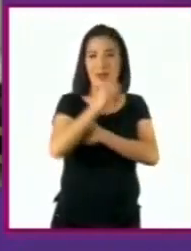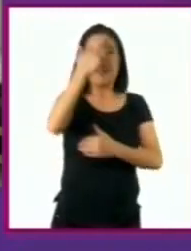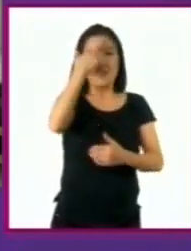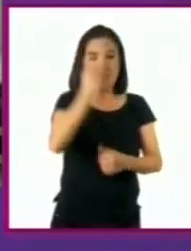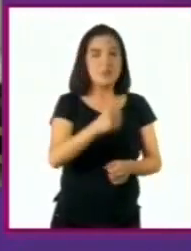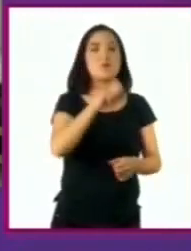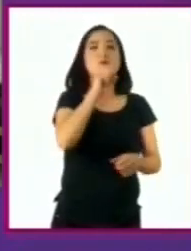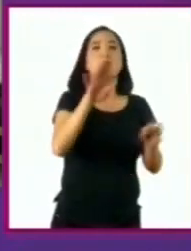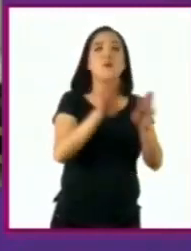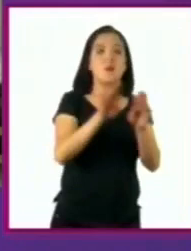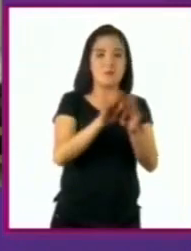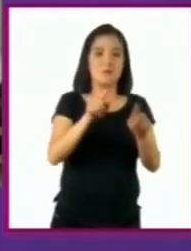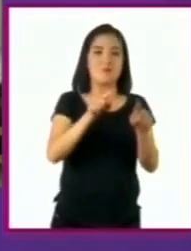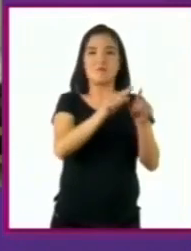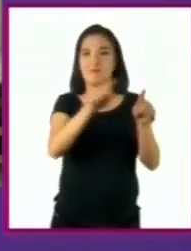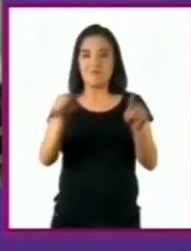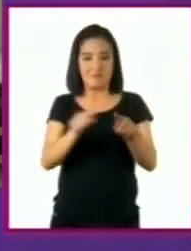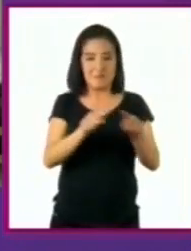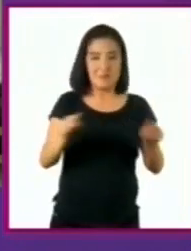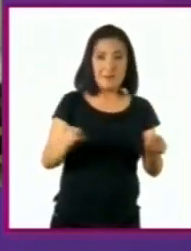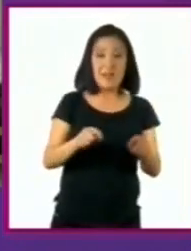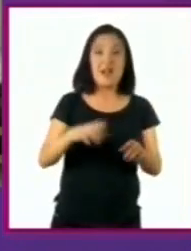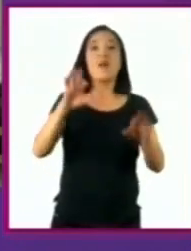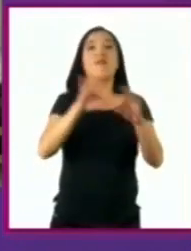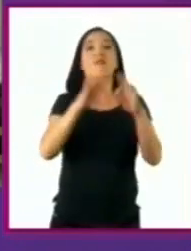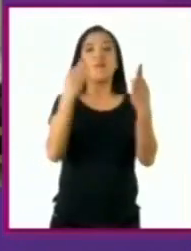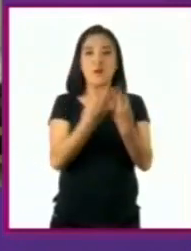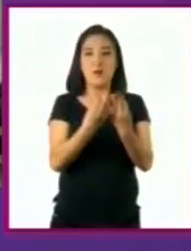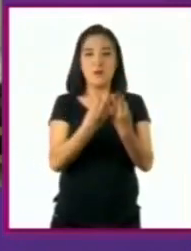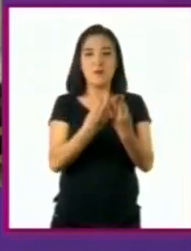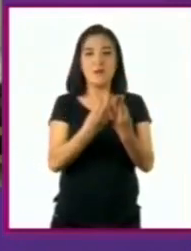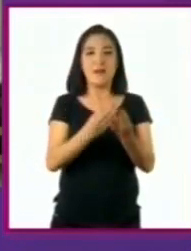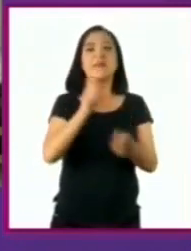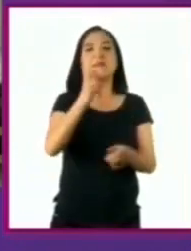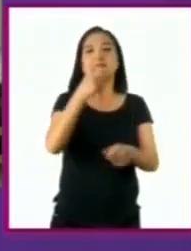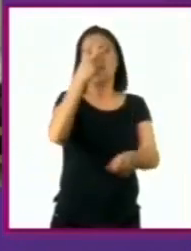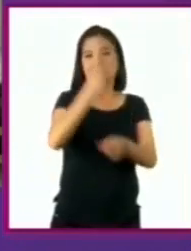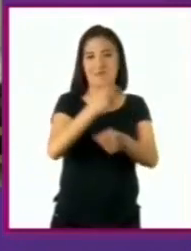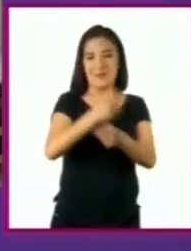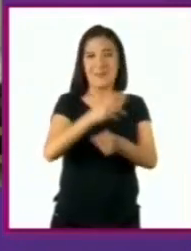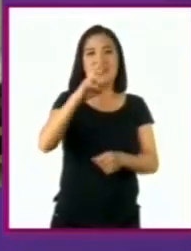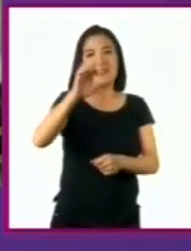de los segmentos correspondientes, formados en la segunda recta.